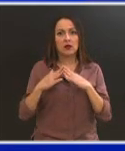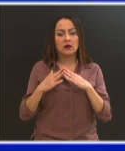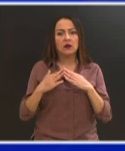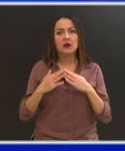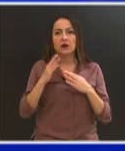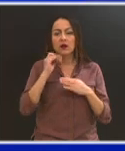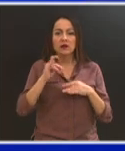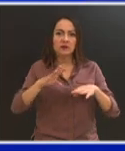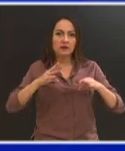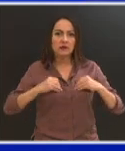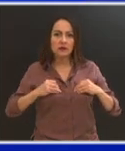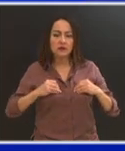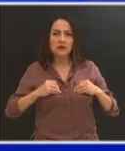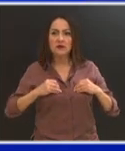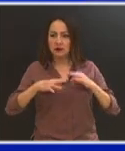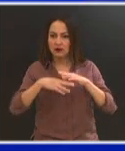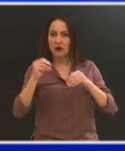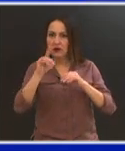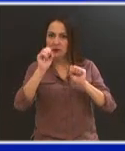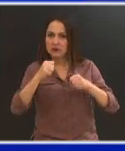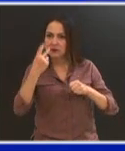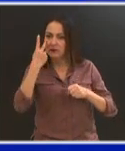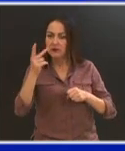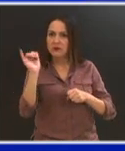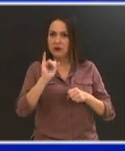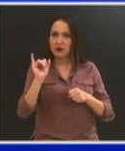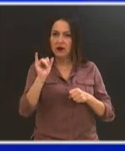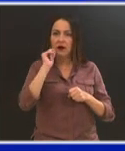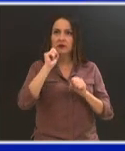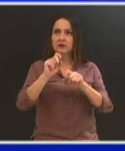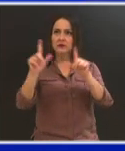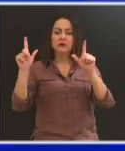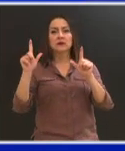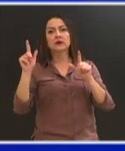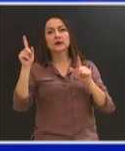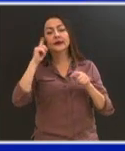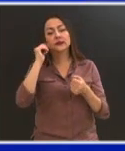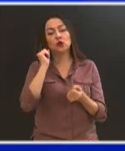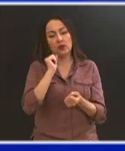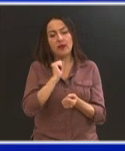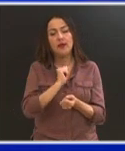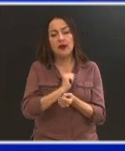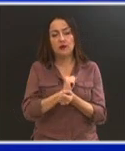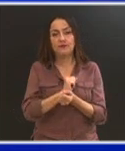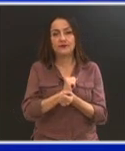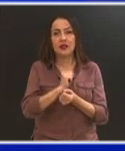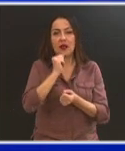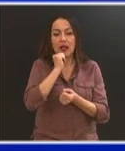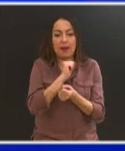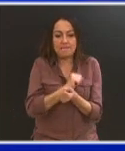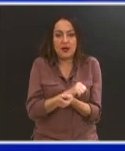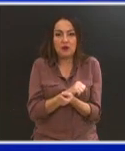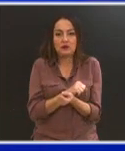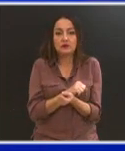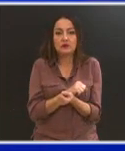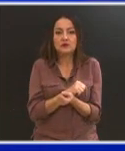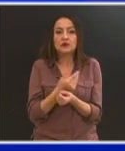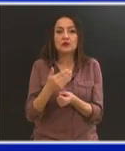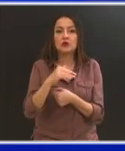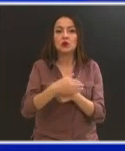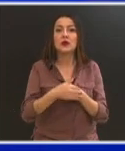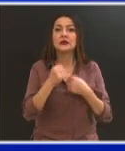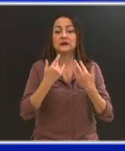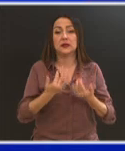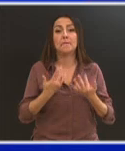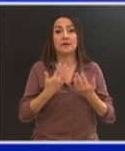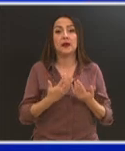efectivamente aceptan salir. Ustedes pudieron apreciar también en las imágenes donde son detenidos, tienen cubiertas sus manos y pues ahora se estaría a la espera